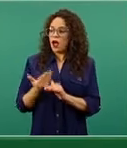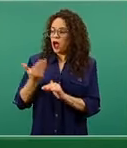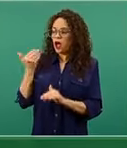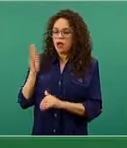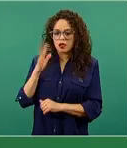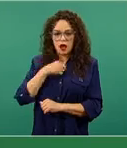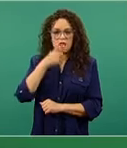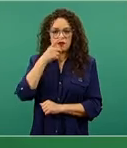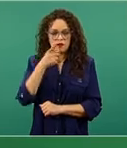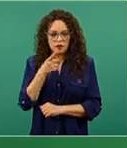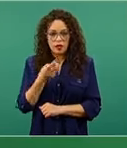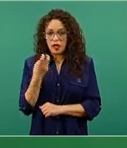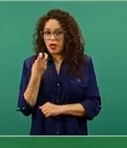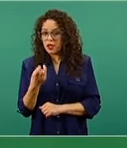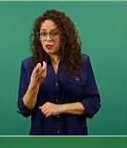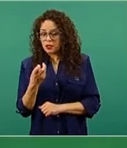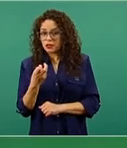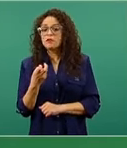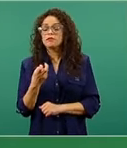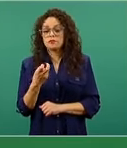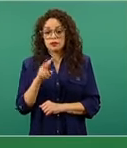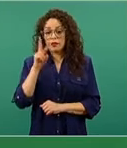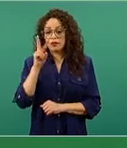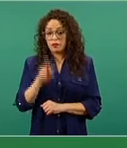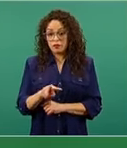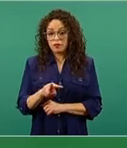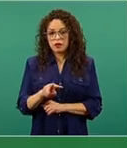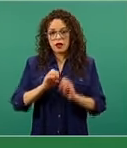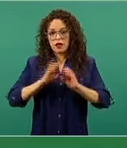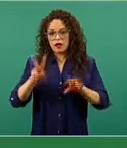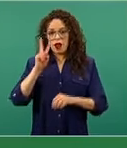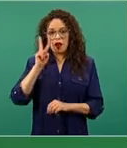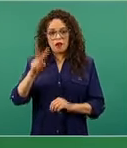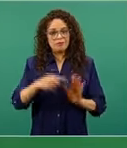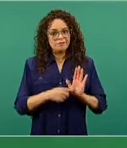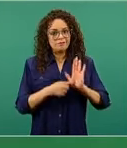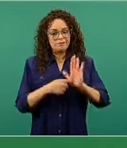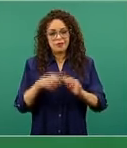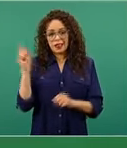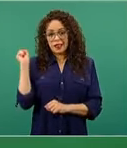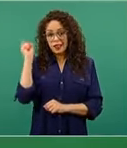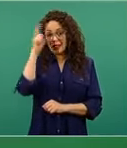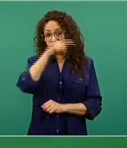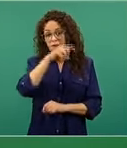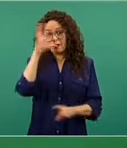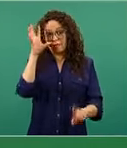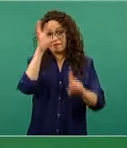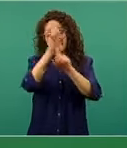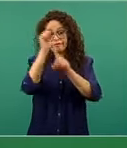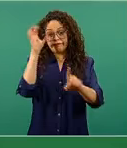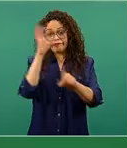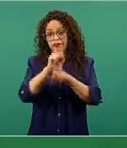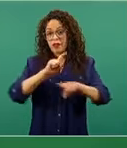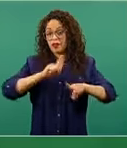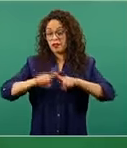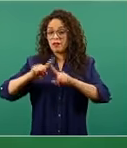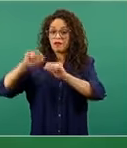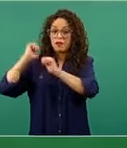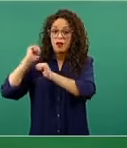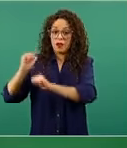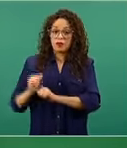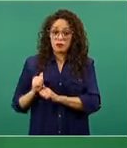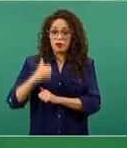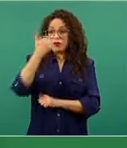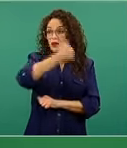anteriores, esta experiencia estatal es sumamente demostrativa de los retos que enfrentan las autoridades sanitarias a nivel local, pero